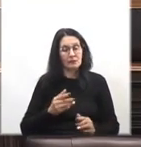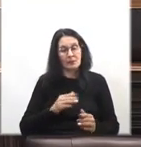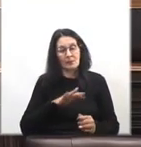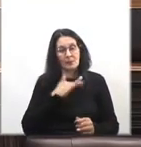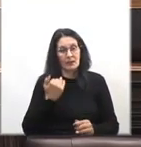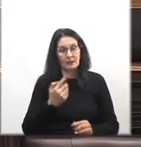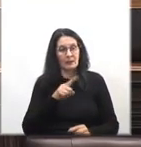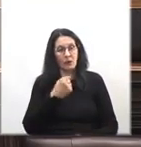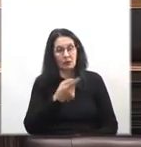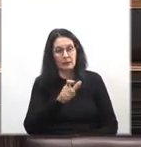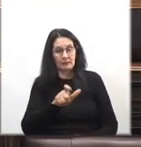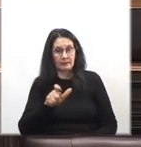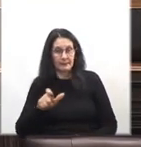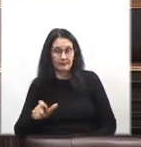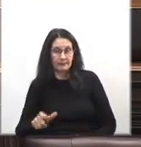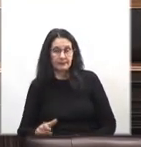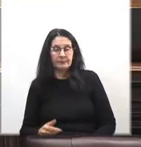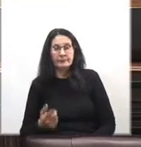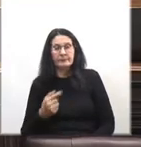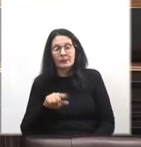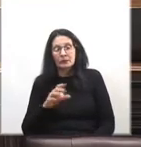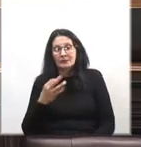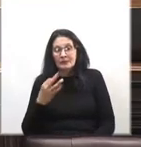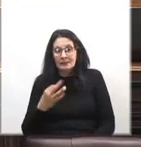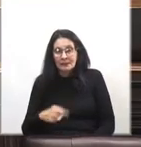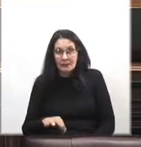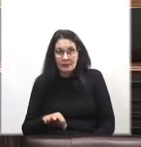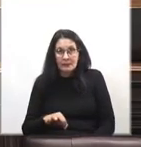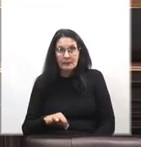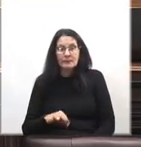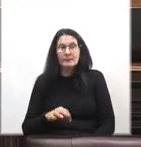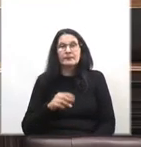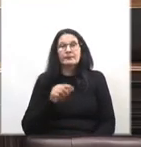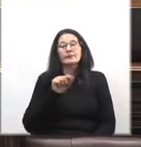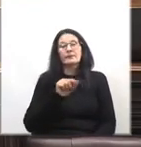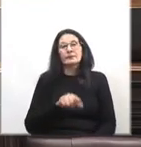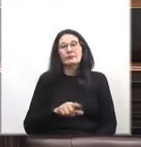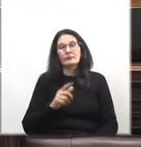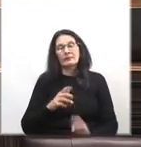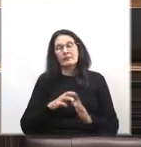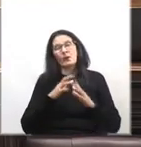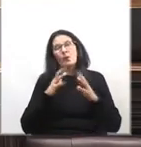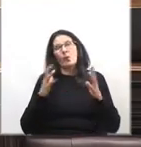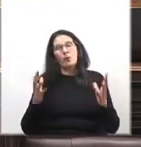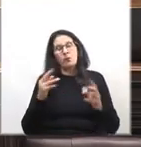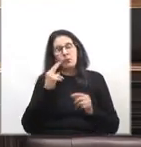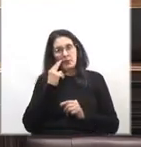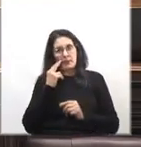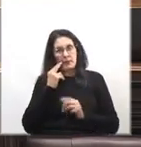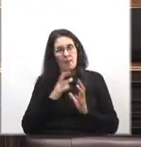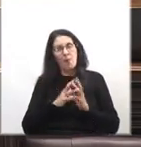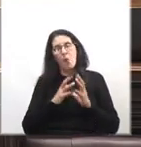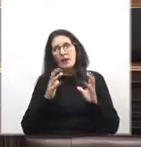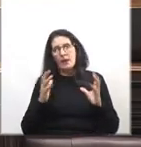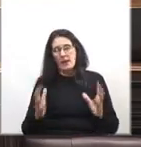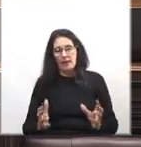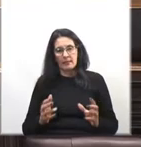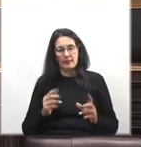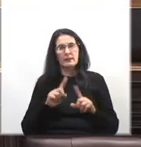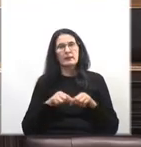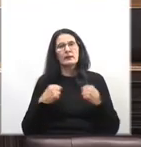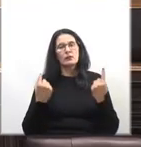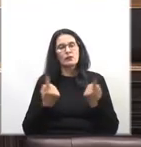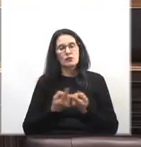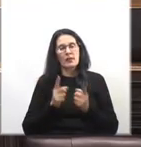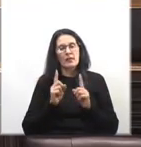gente. Lo cierto es que tenemos un drama muy grande que debería